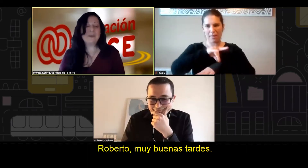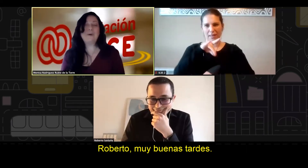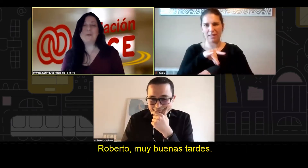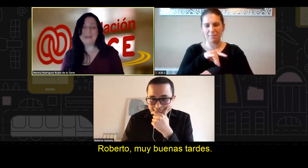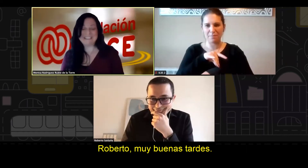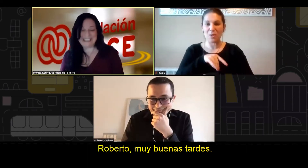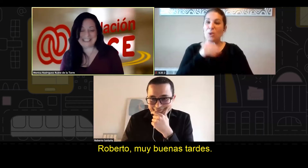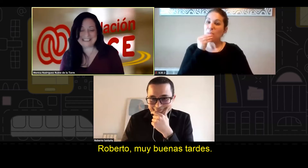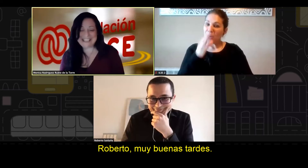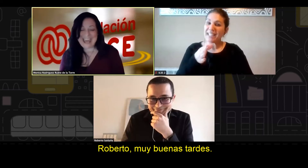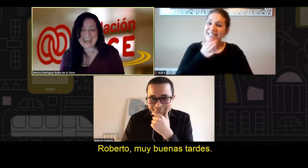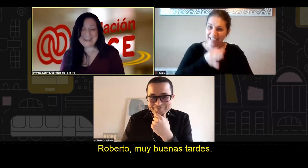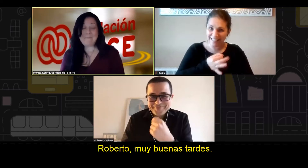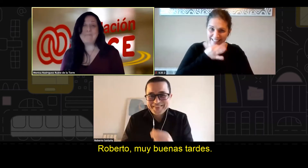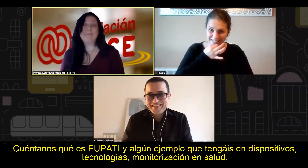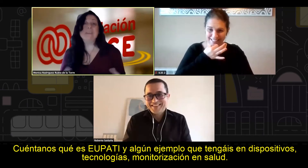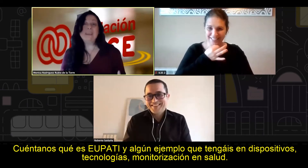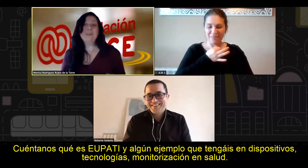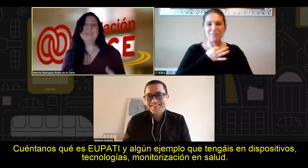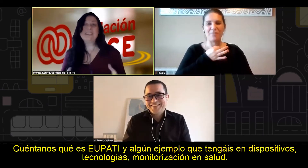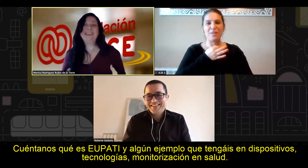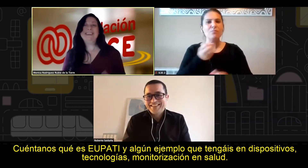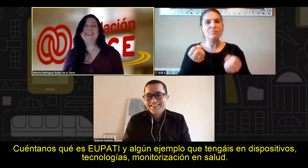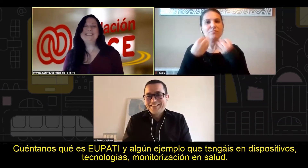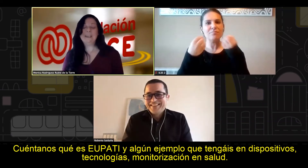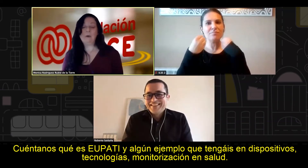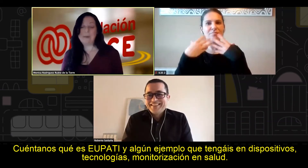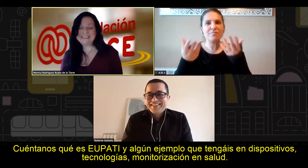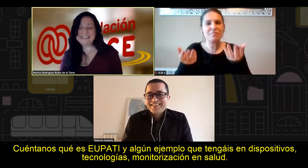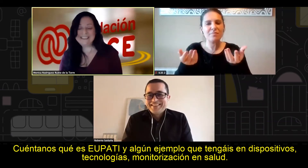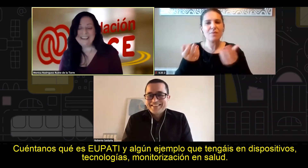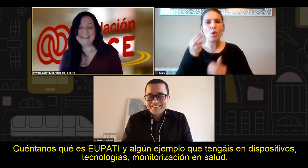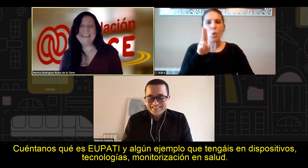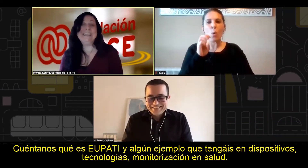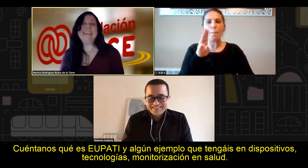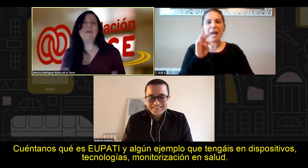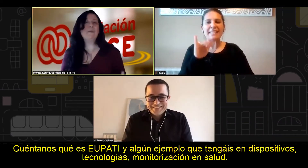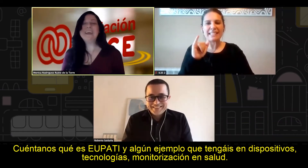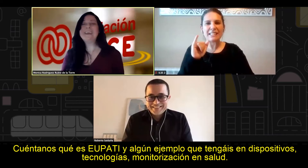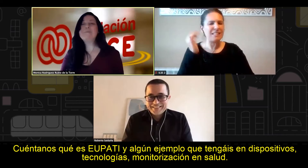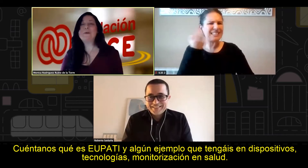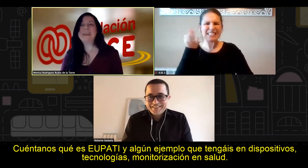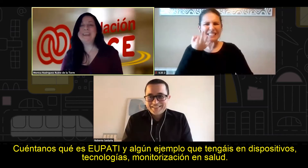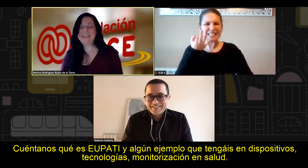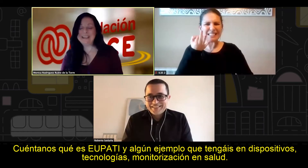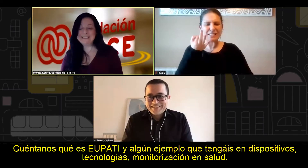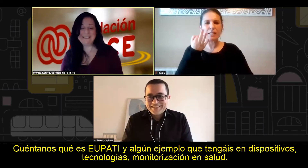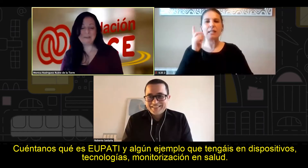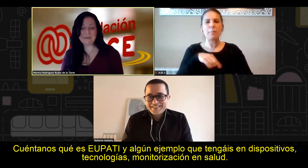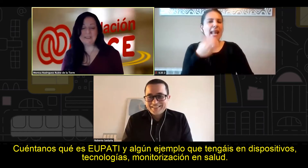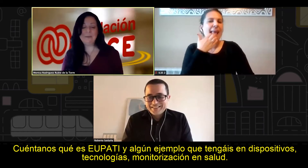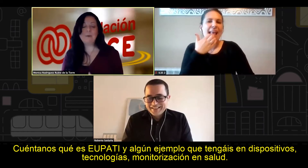Roberto, muy buenas tardes. Cuéntanos qué es UPATI ¿Y algún ejemplo que tengáis